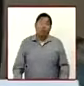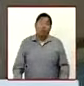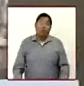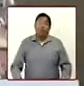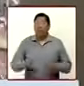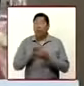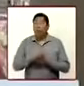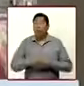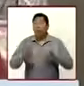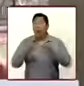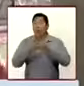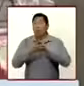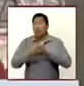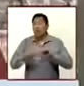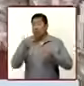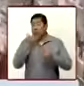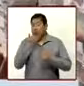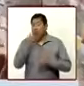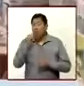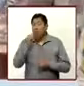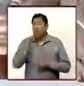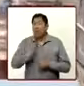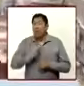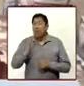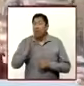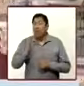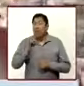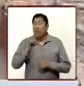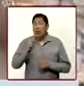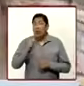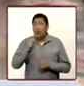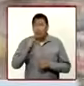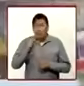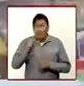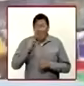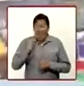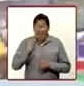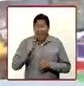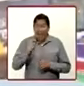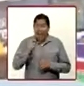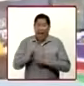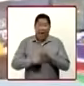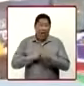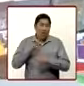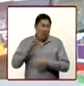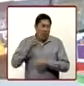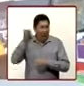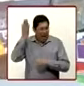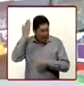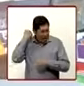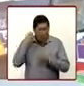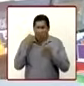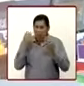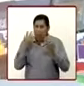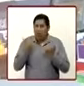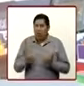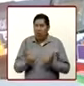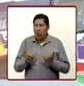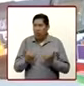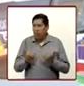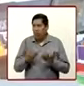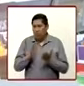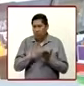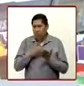Me comentaron también, y nos vamos a acercar a la señora Filomena, que está más de 40 años vendiendo libros. Antes se vendía de colegio, antes, pero ahora como